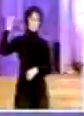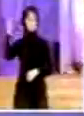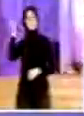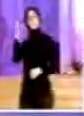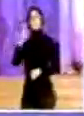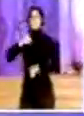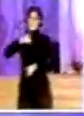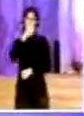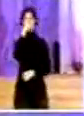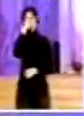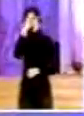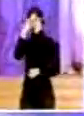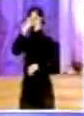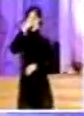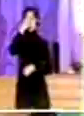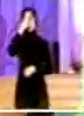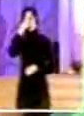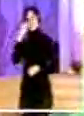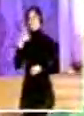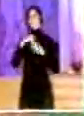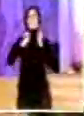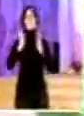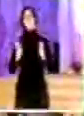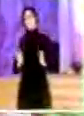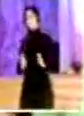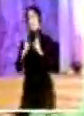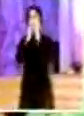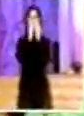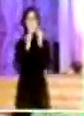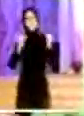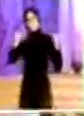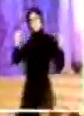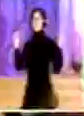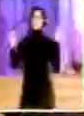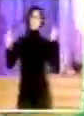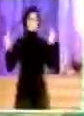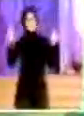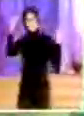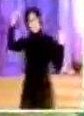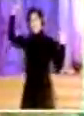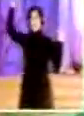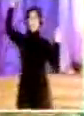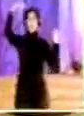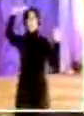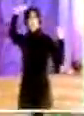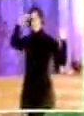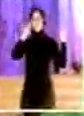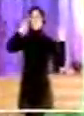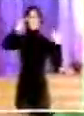como soy payaso ya no tengo estrés, y ya tuve a por vez